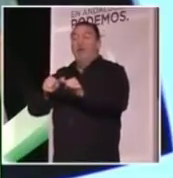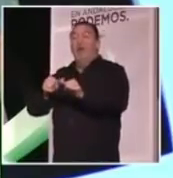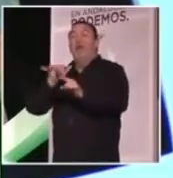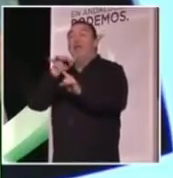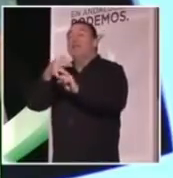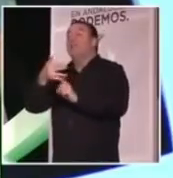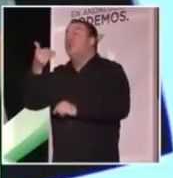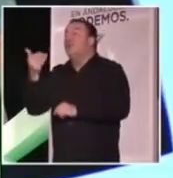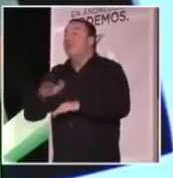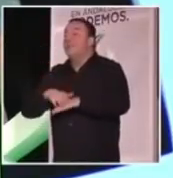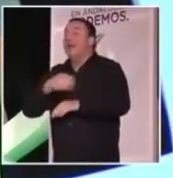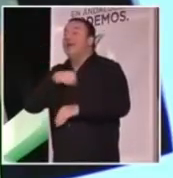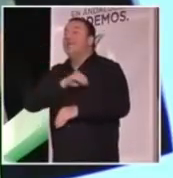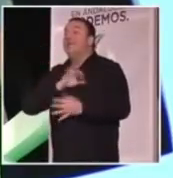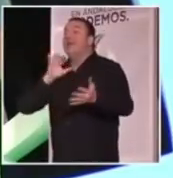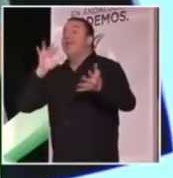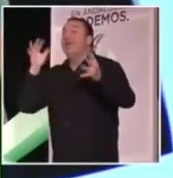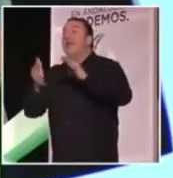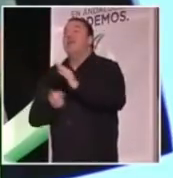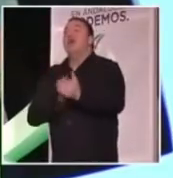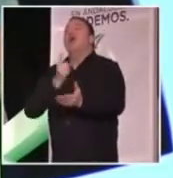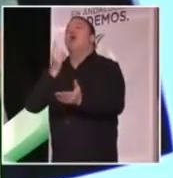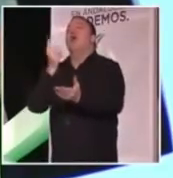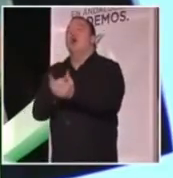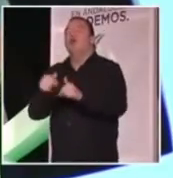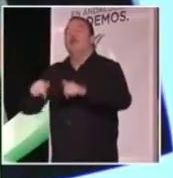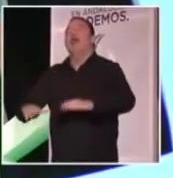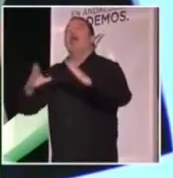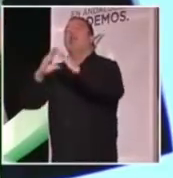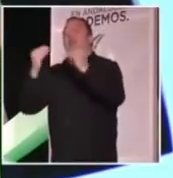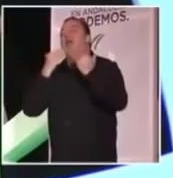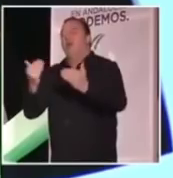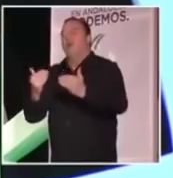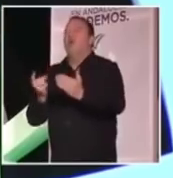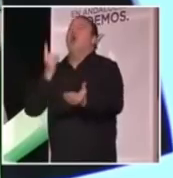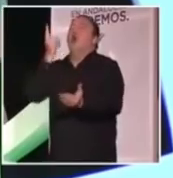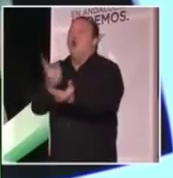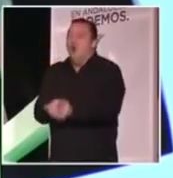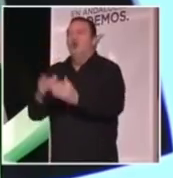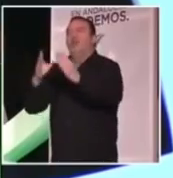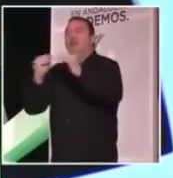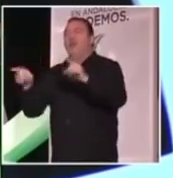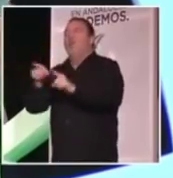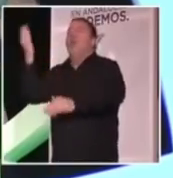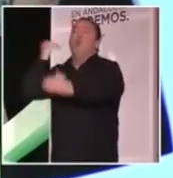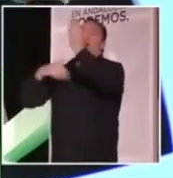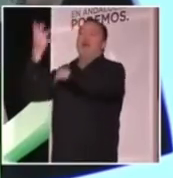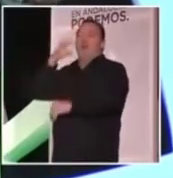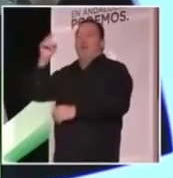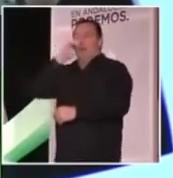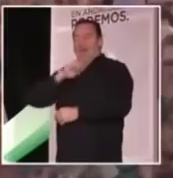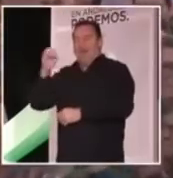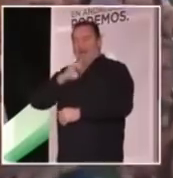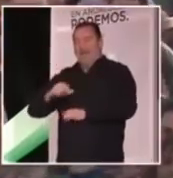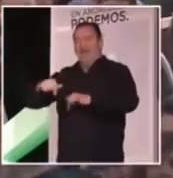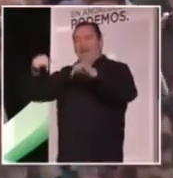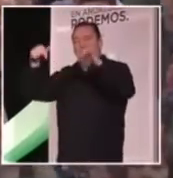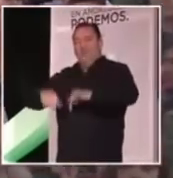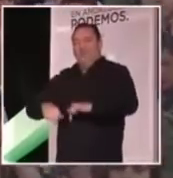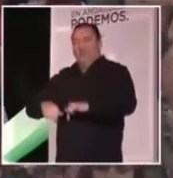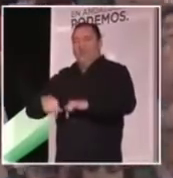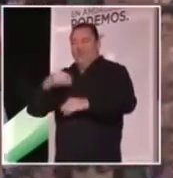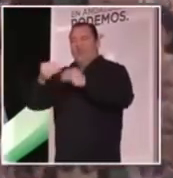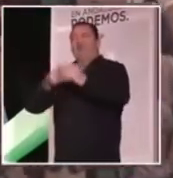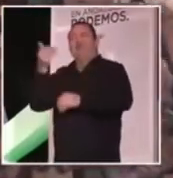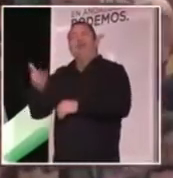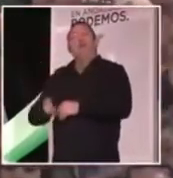decisivo para que España cambie va a volver a ser Andalucía, otra vez, como hace 40 años. Aquí se está jugando el